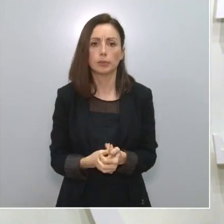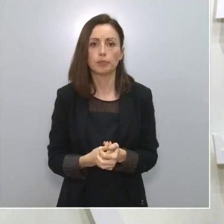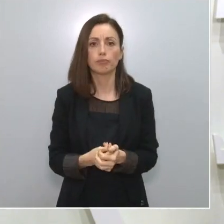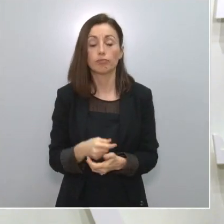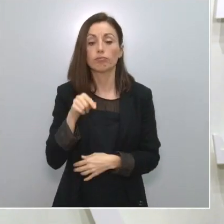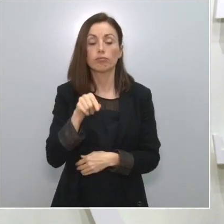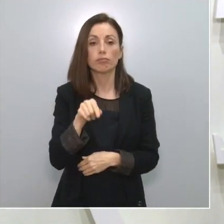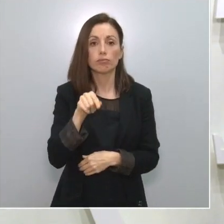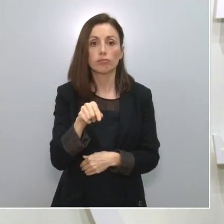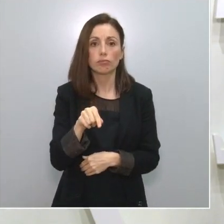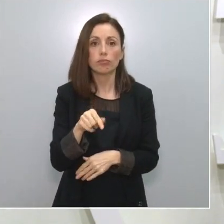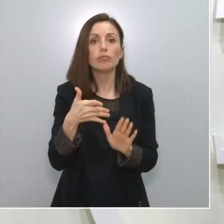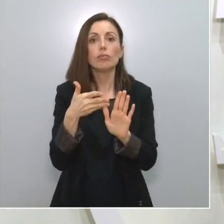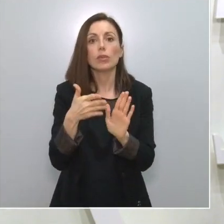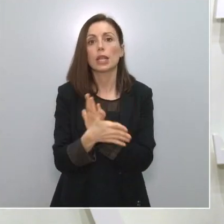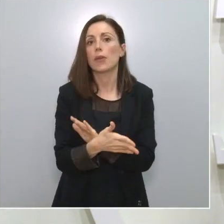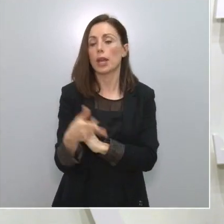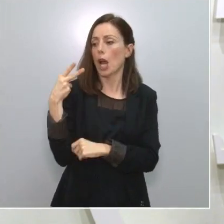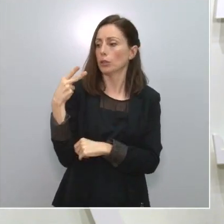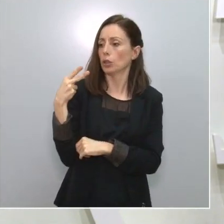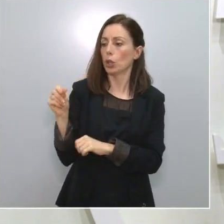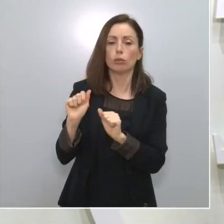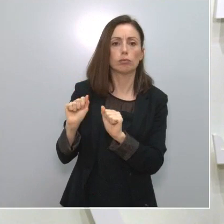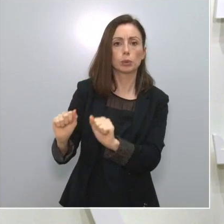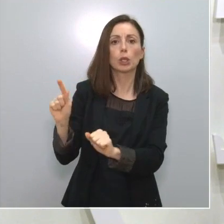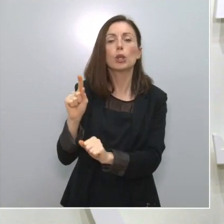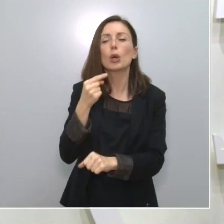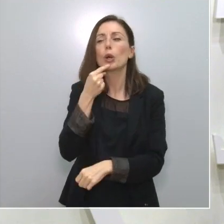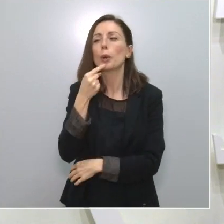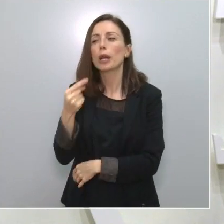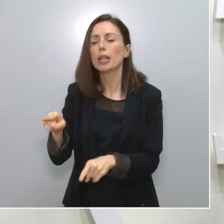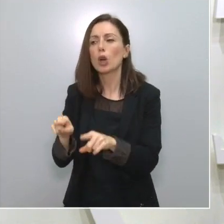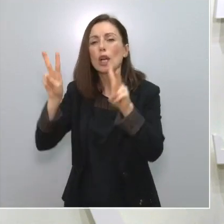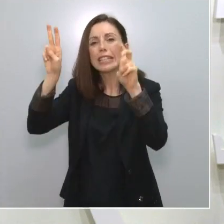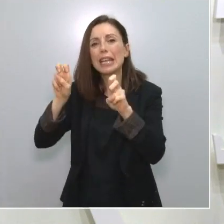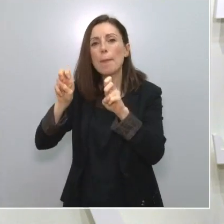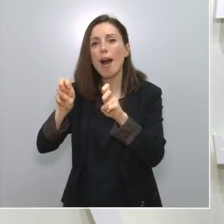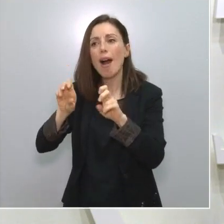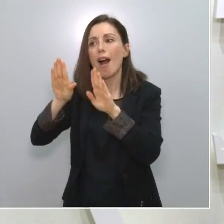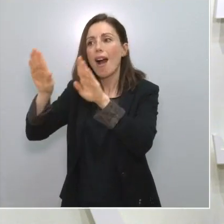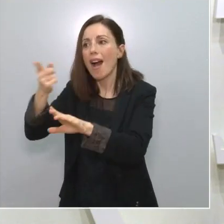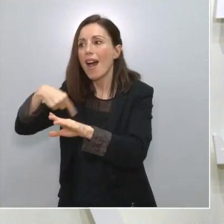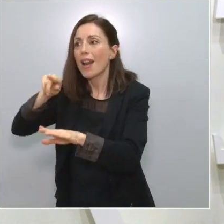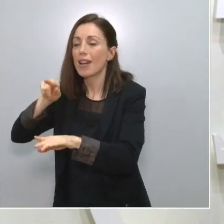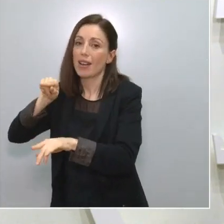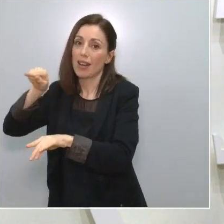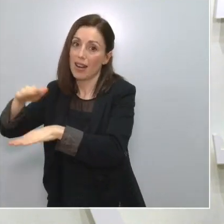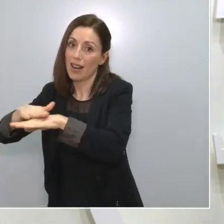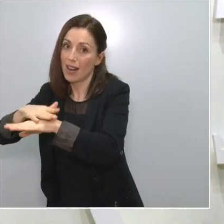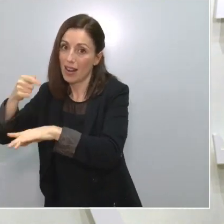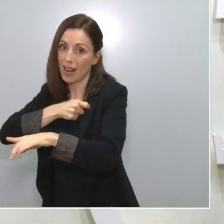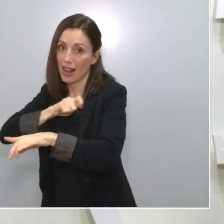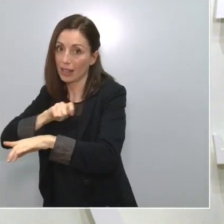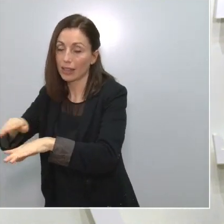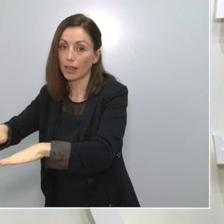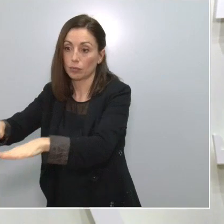Esto no es en absoluto un no, es una llamada de atención sobre la lealtad, que como saben debe ser en doble